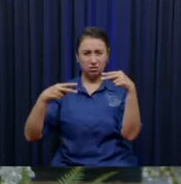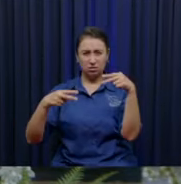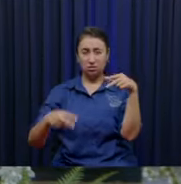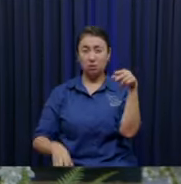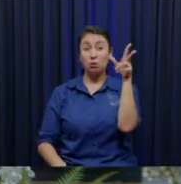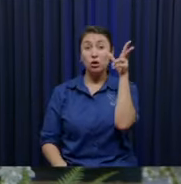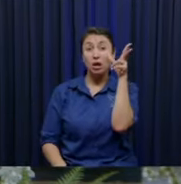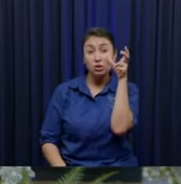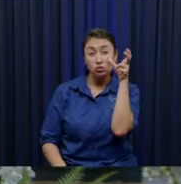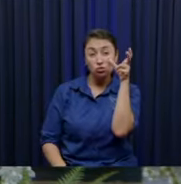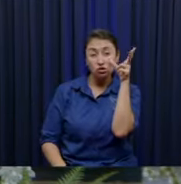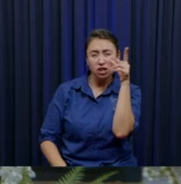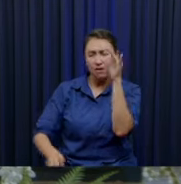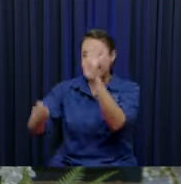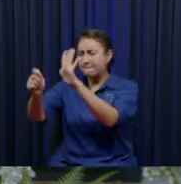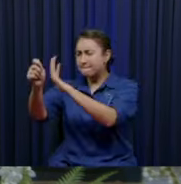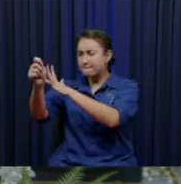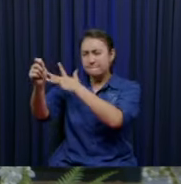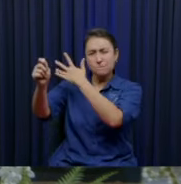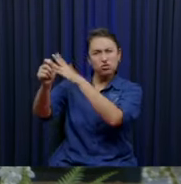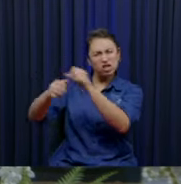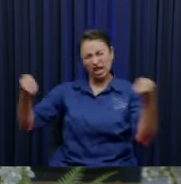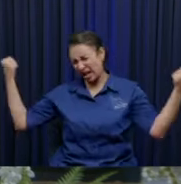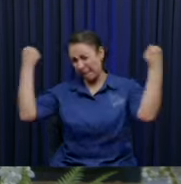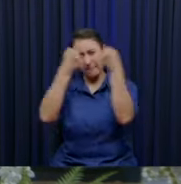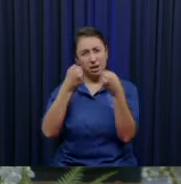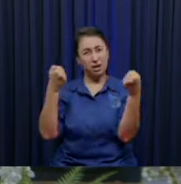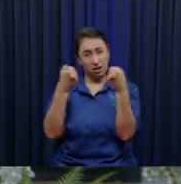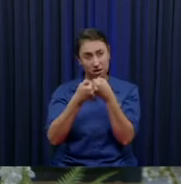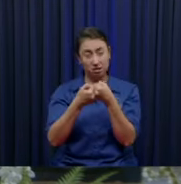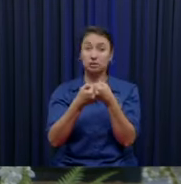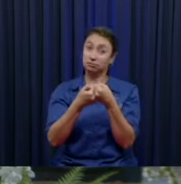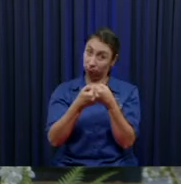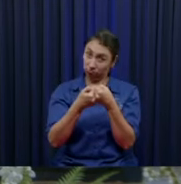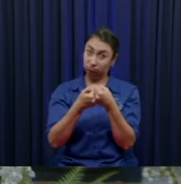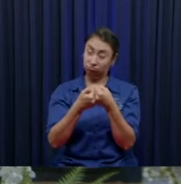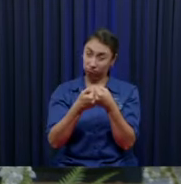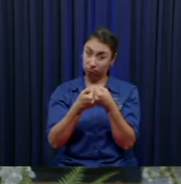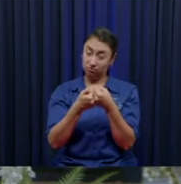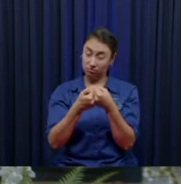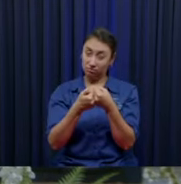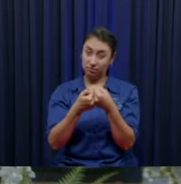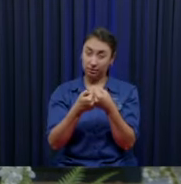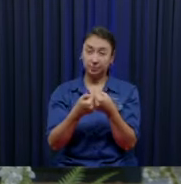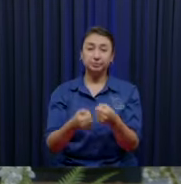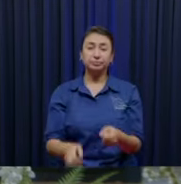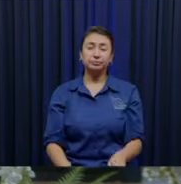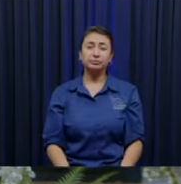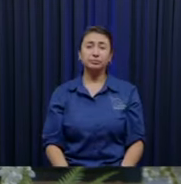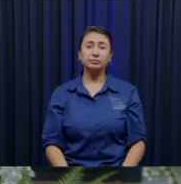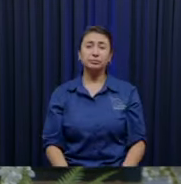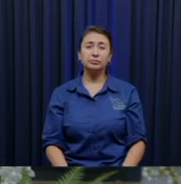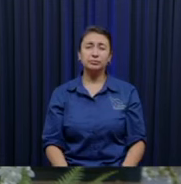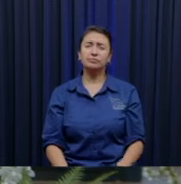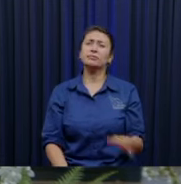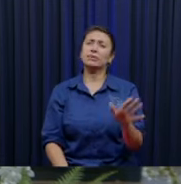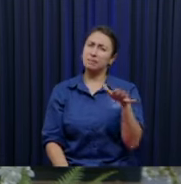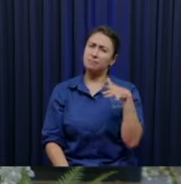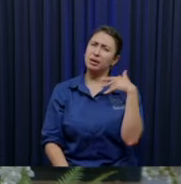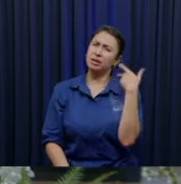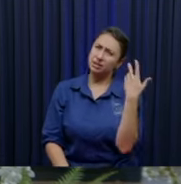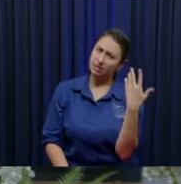espantoso. La música es tremenda. Pero eso se ha ido desvirtuando. Imagínense que